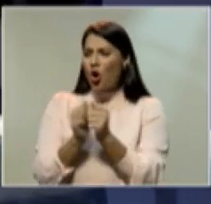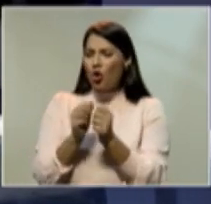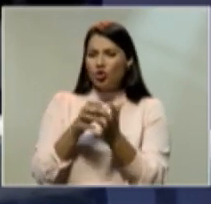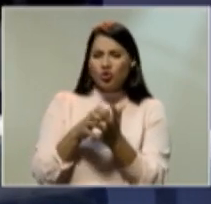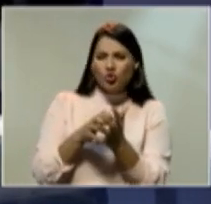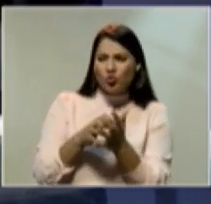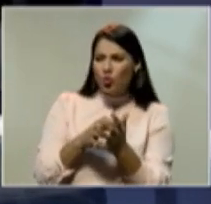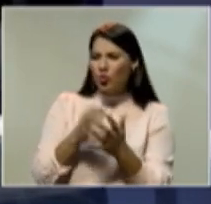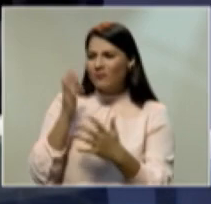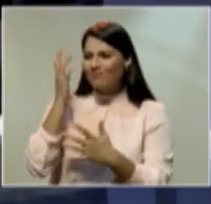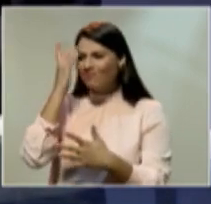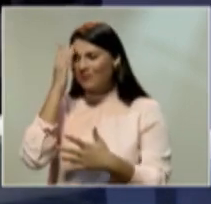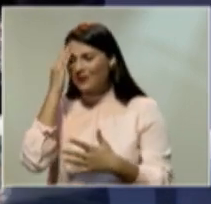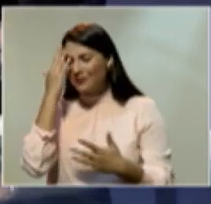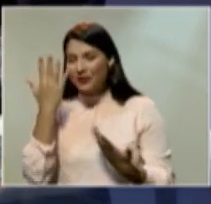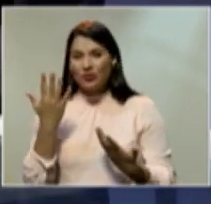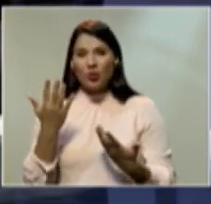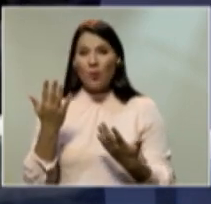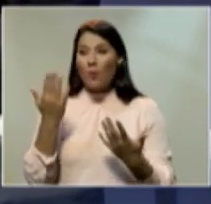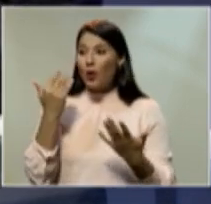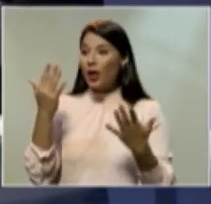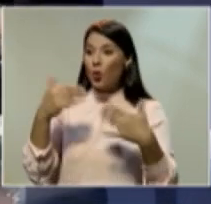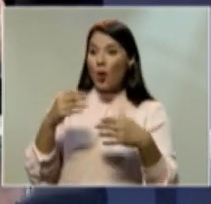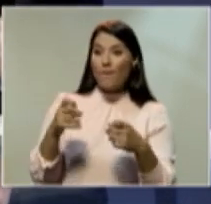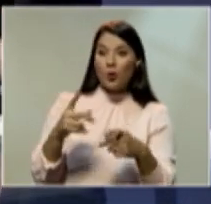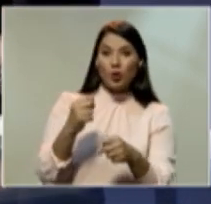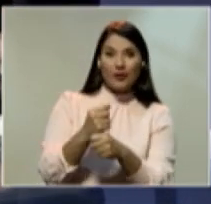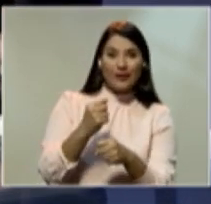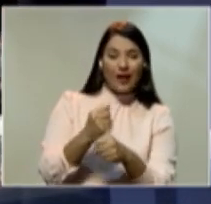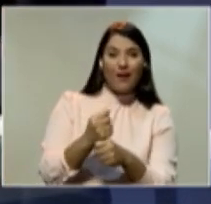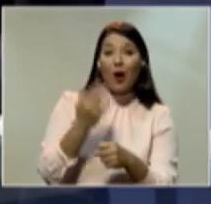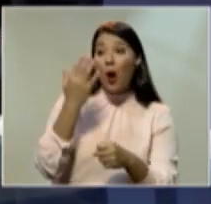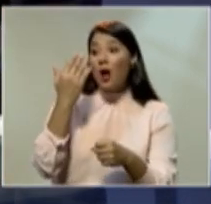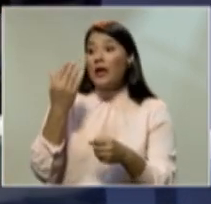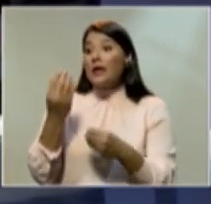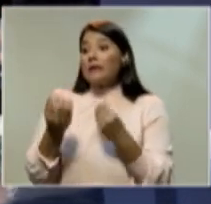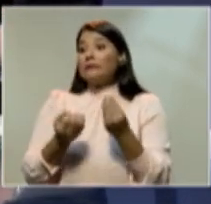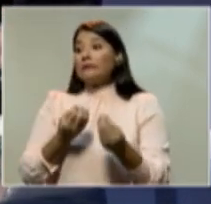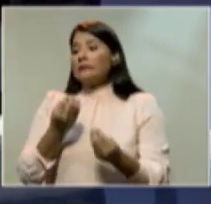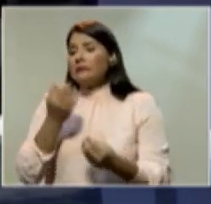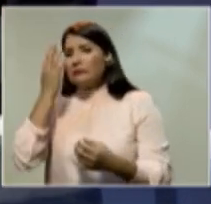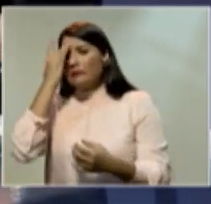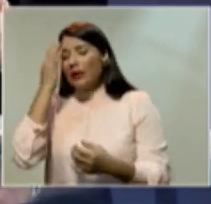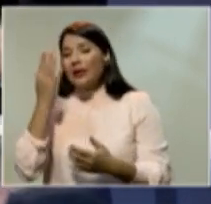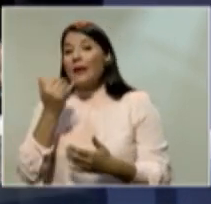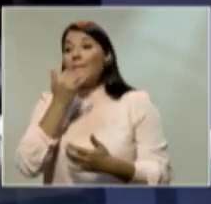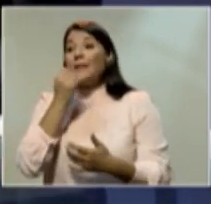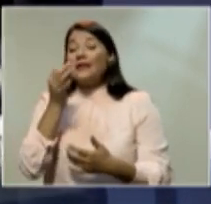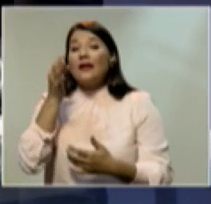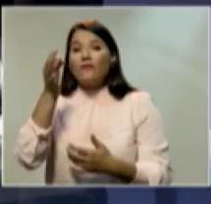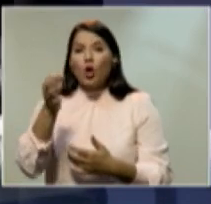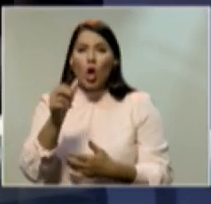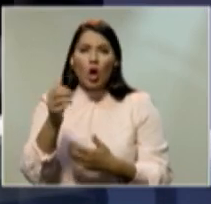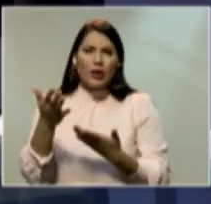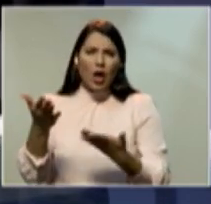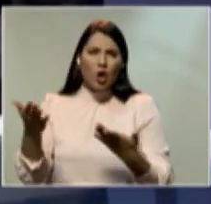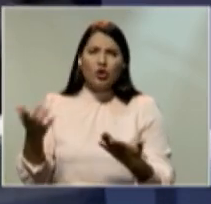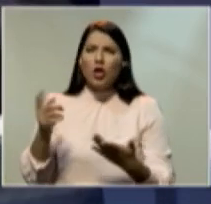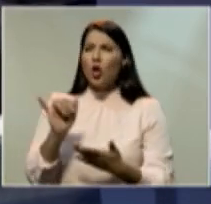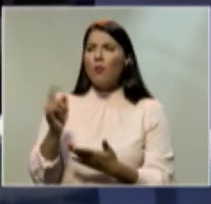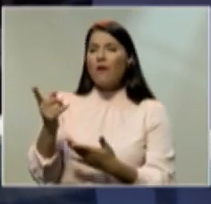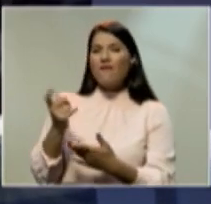genera la incertidumbre del desempleo, la incertidumbre frente al futuro, otros elementos como la